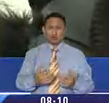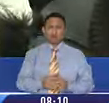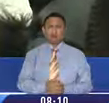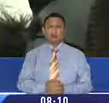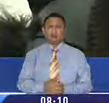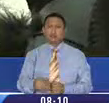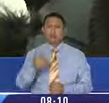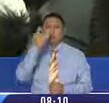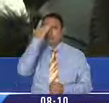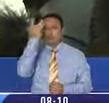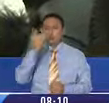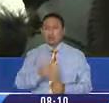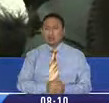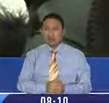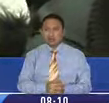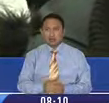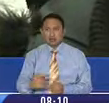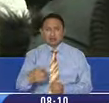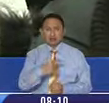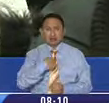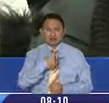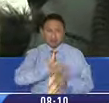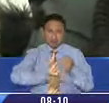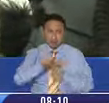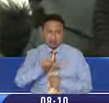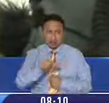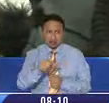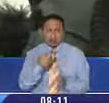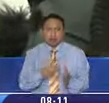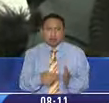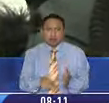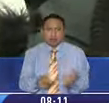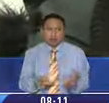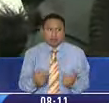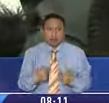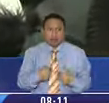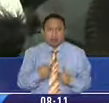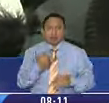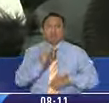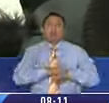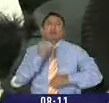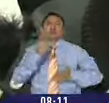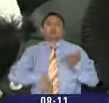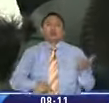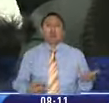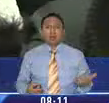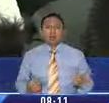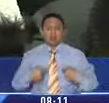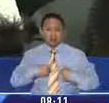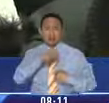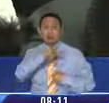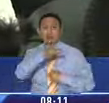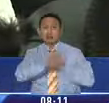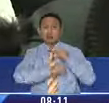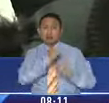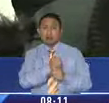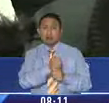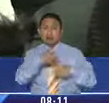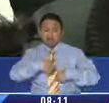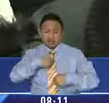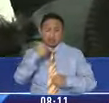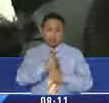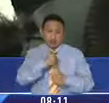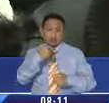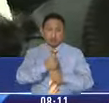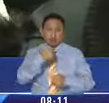Saber el por qué le hicieron esto a mi hija, qué hemos hecho. Lo único que hemos hecho, 35 años he trabajado